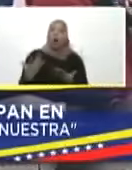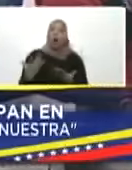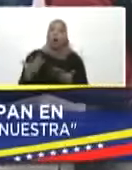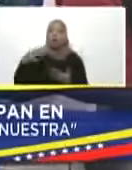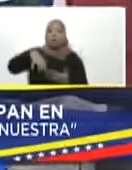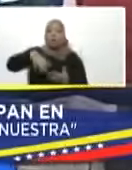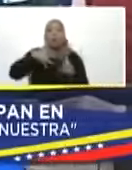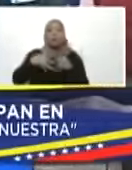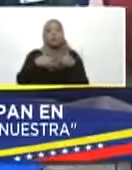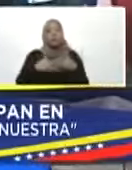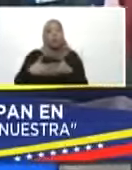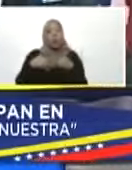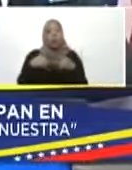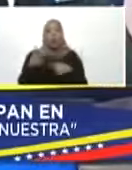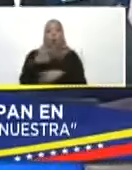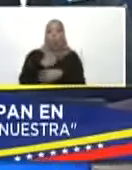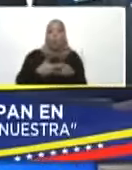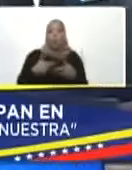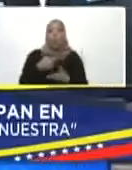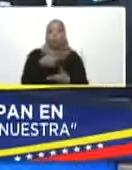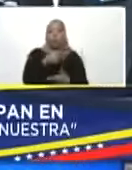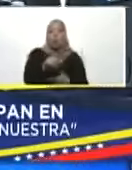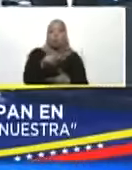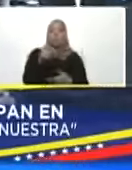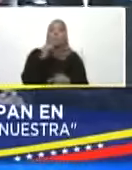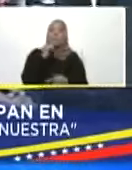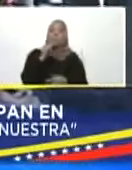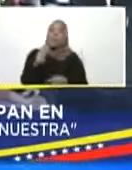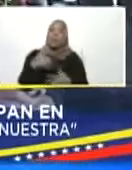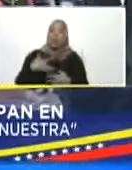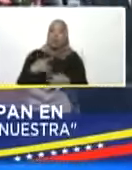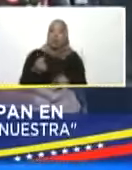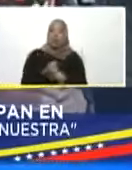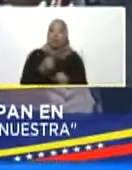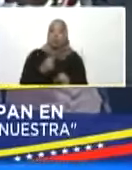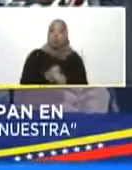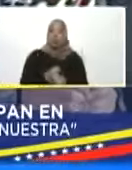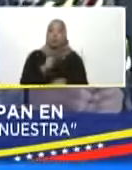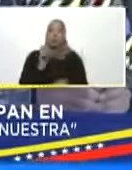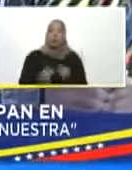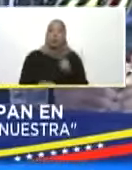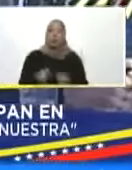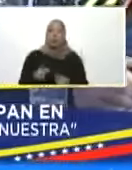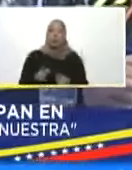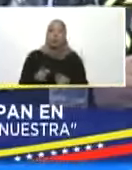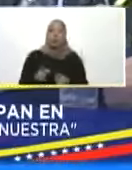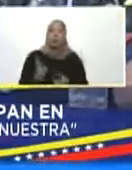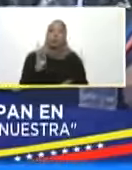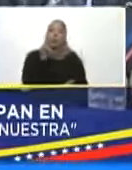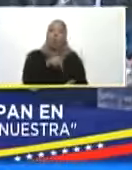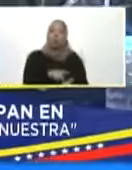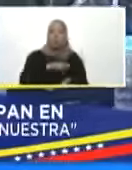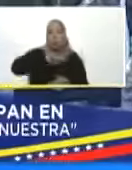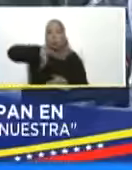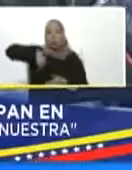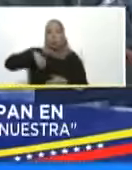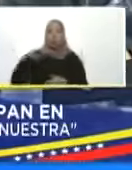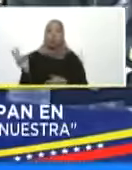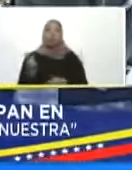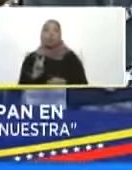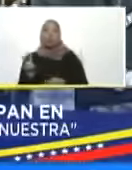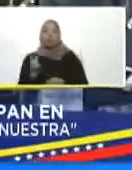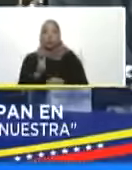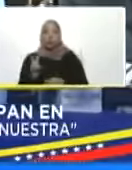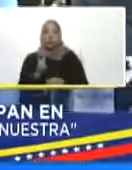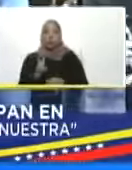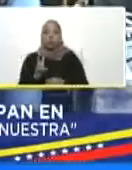Estados Unidos, su gobierno, tiene tanto interés en Venezuela? ¿Están interesados por nuestro bien?